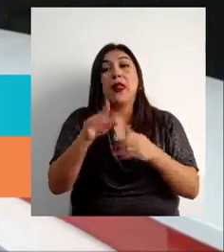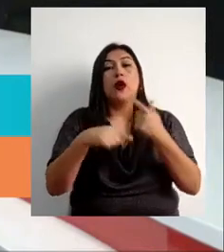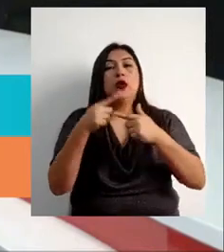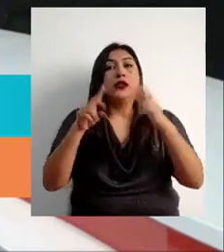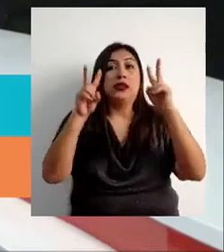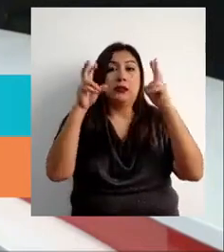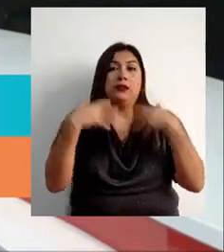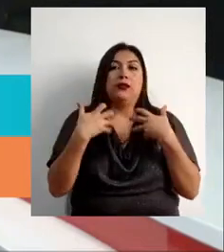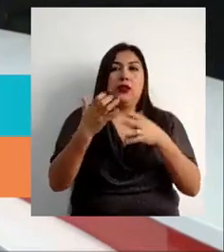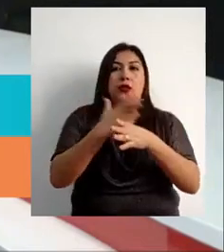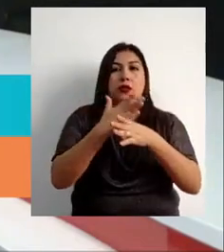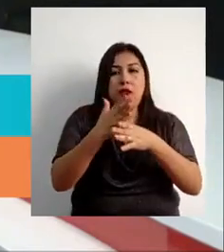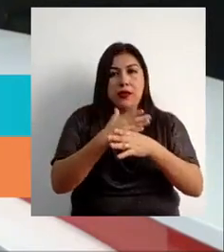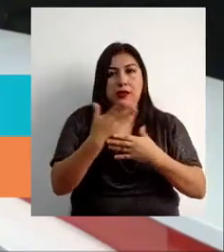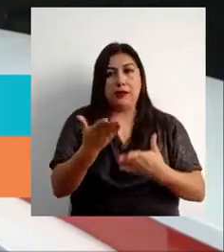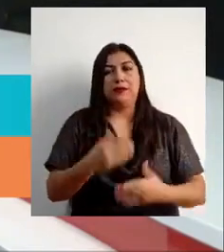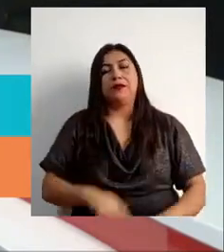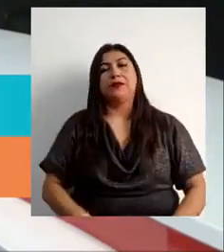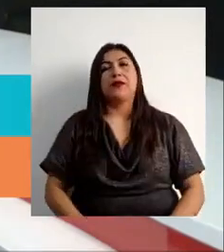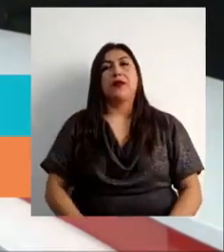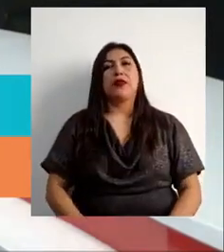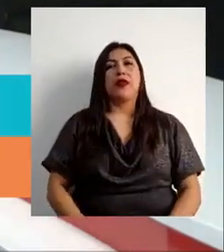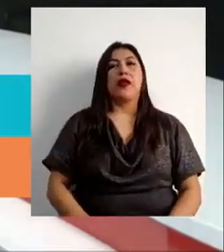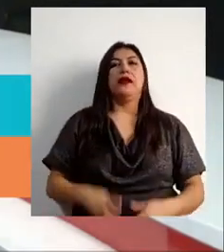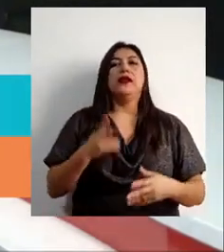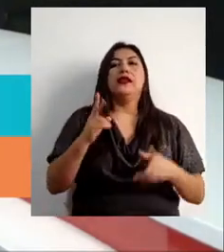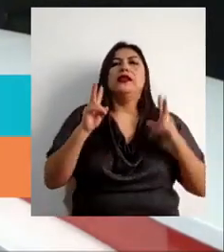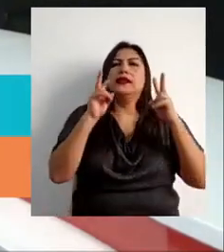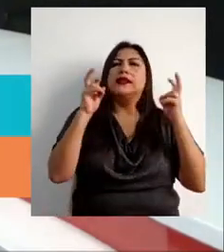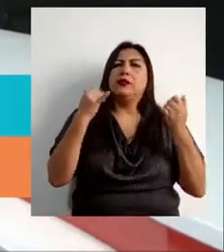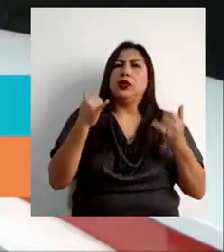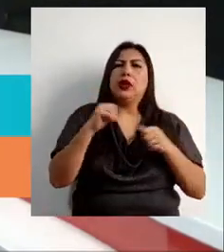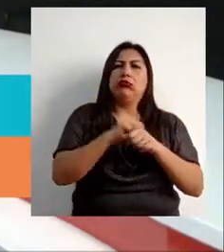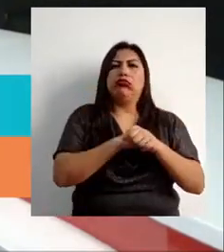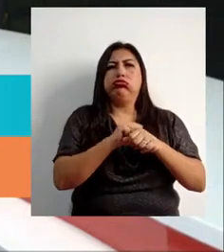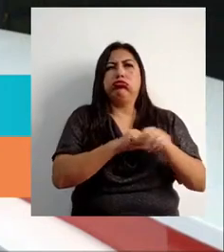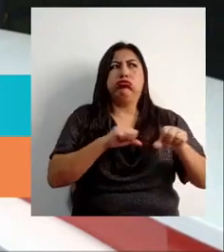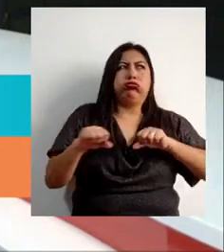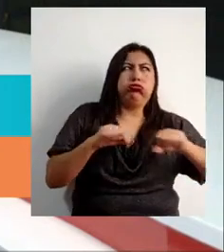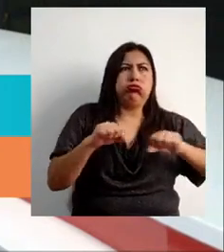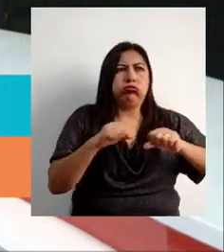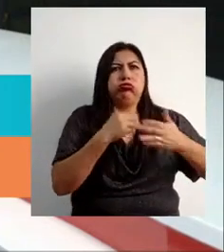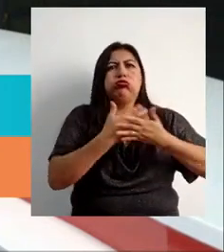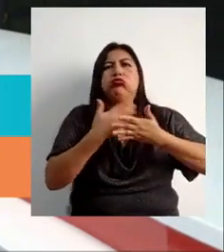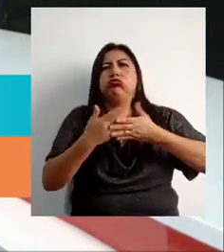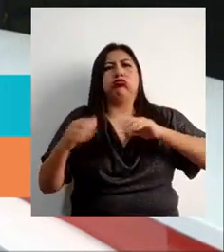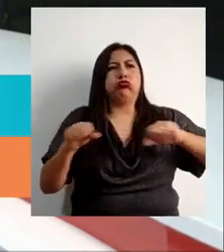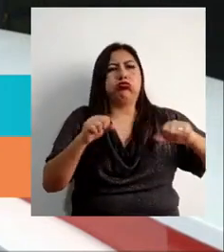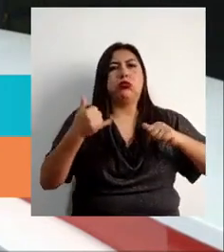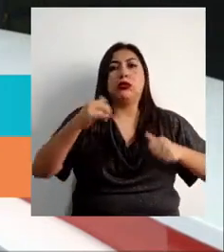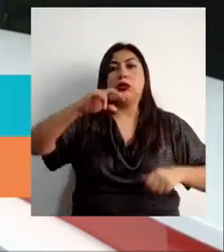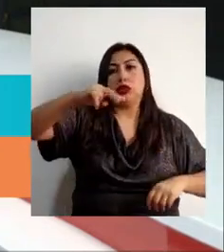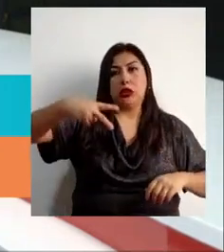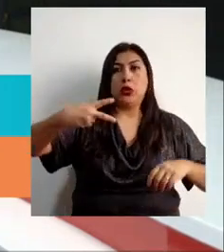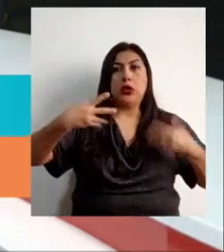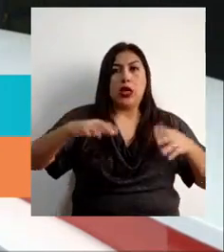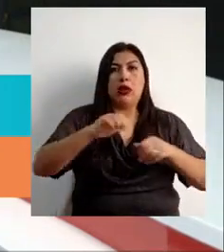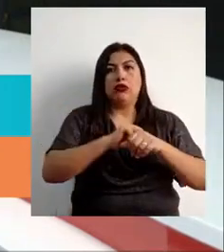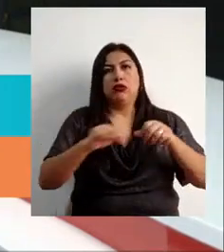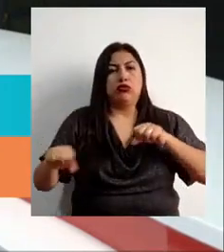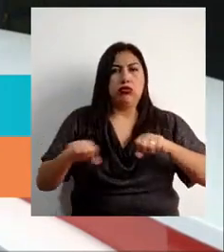Enrique, sobre el asunto de los simulacros. Hemos tenido el segundo simulacro